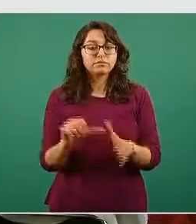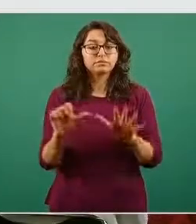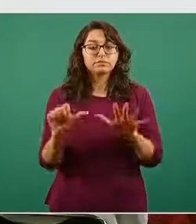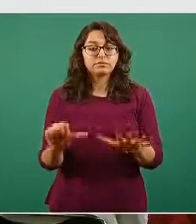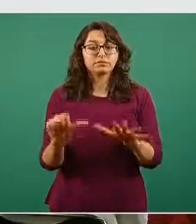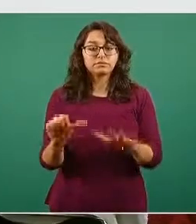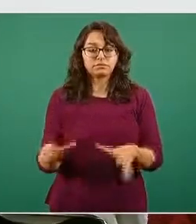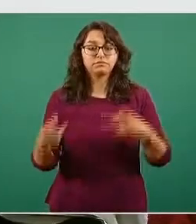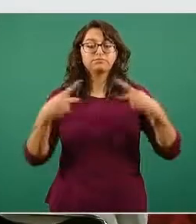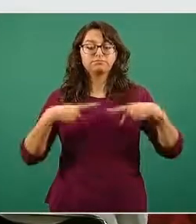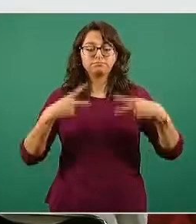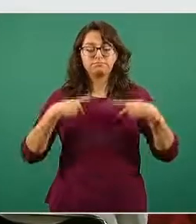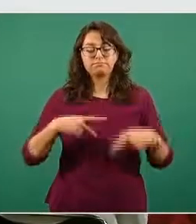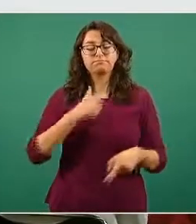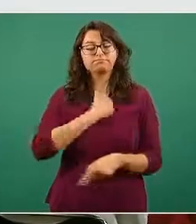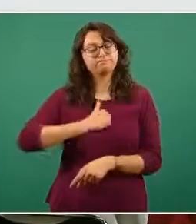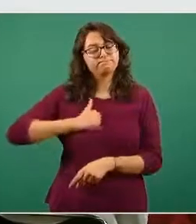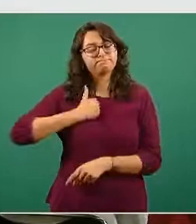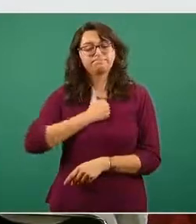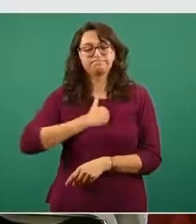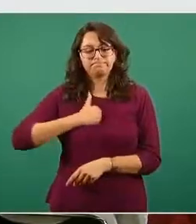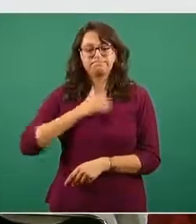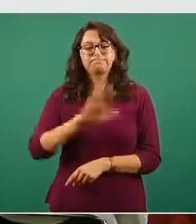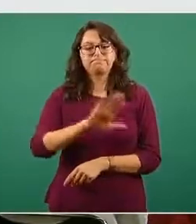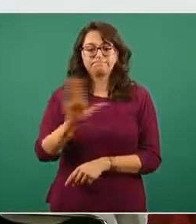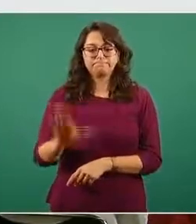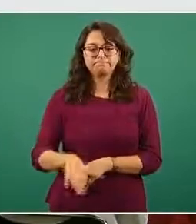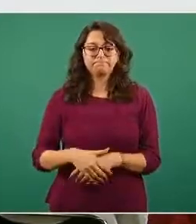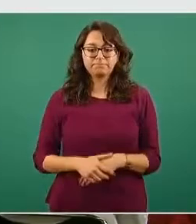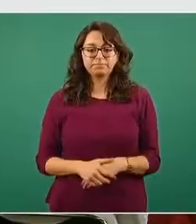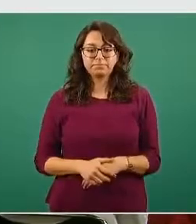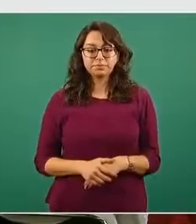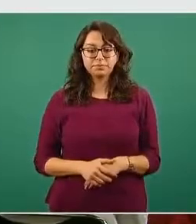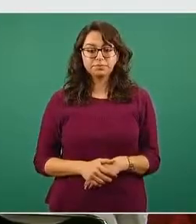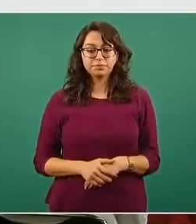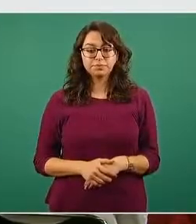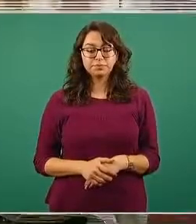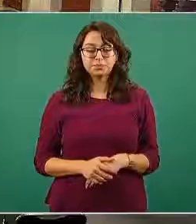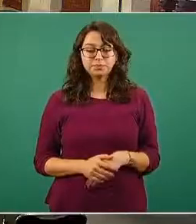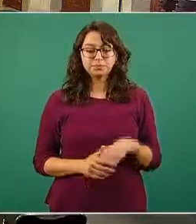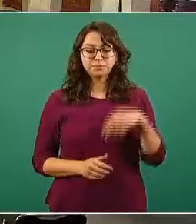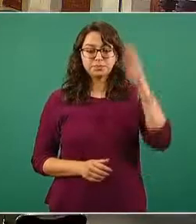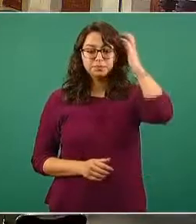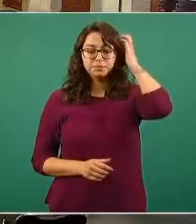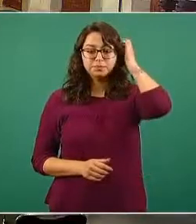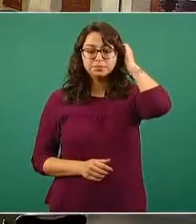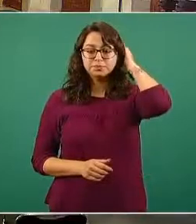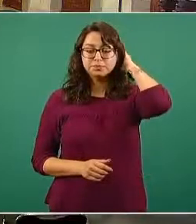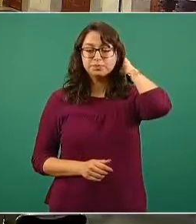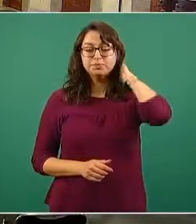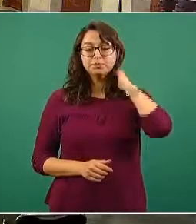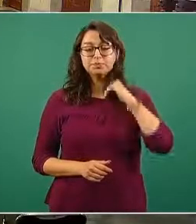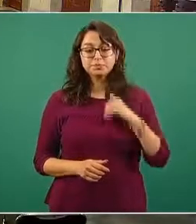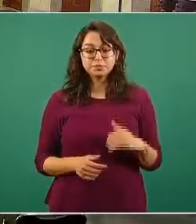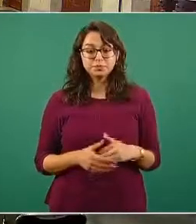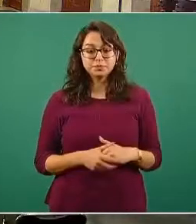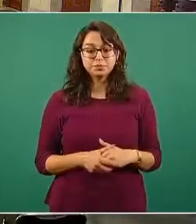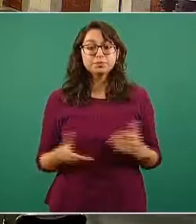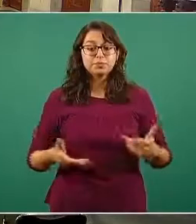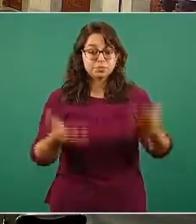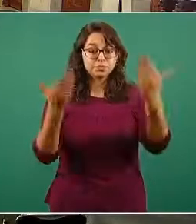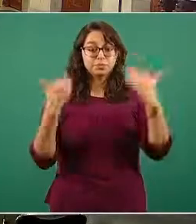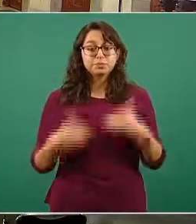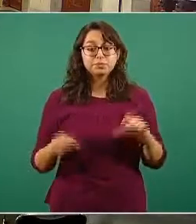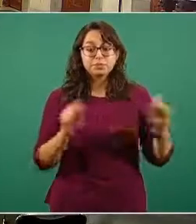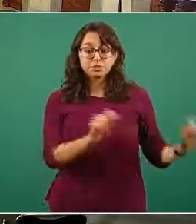152.016 lamentables, cada una de ellas defunciones. Si vemos por favor la siguiente diapositiva, vamos a ver